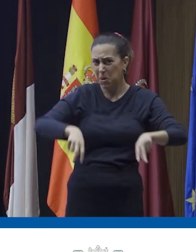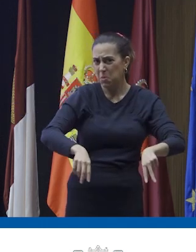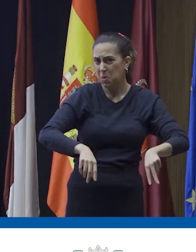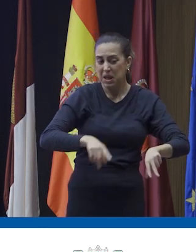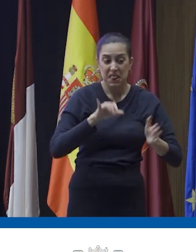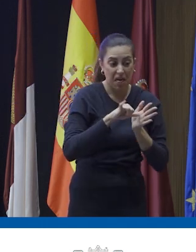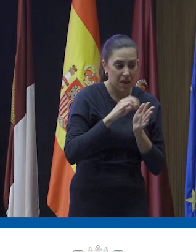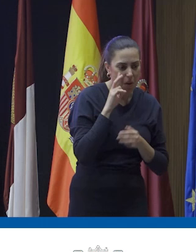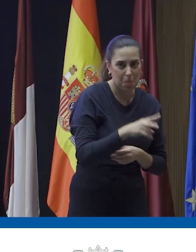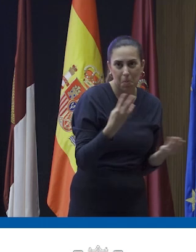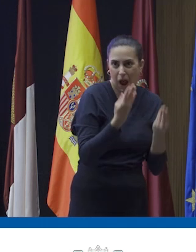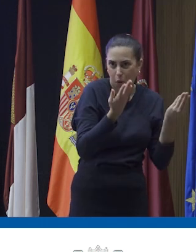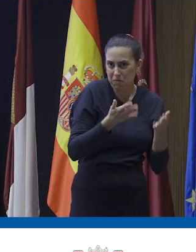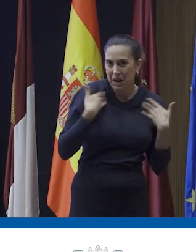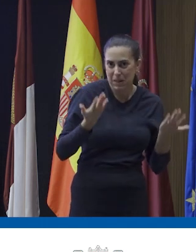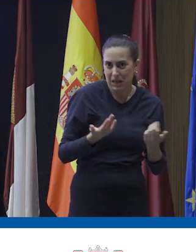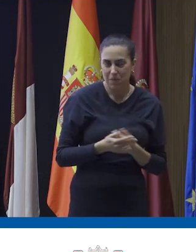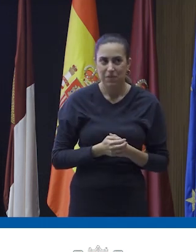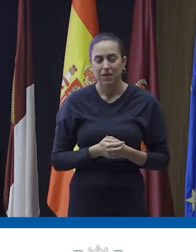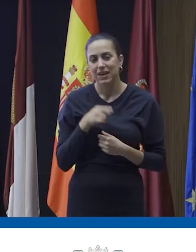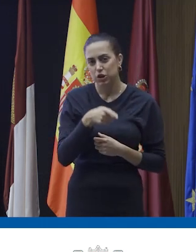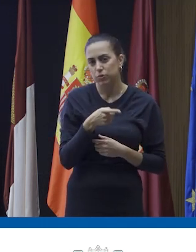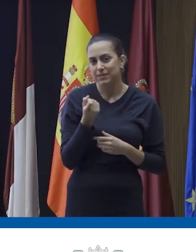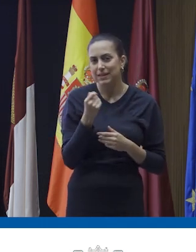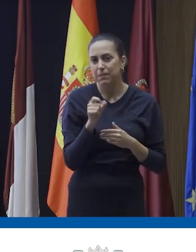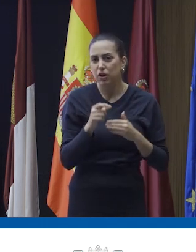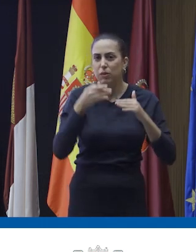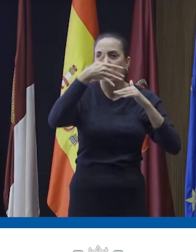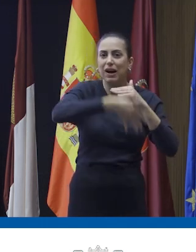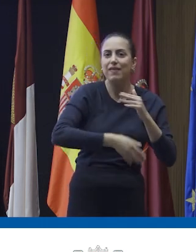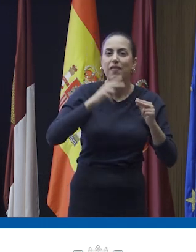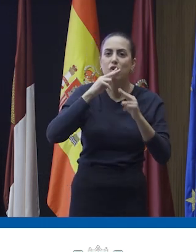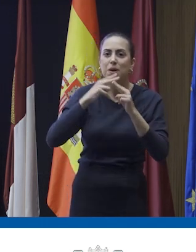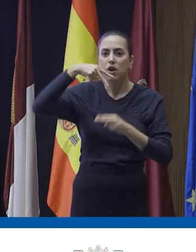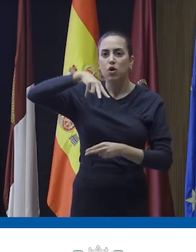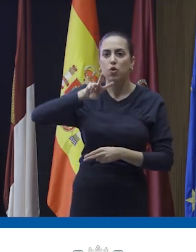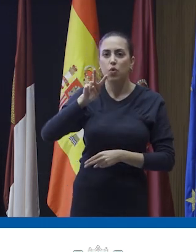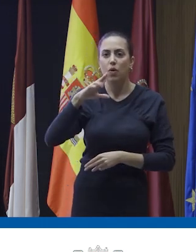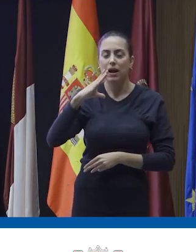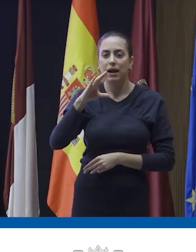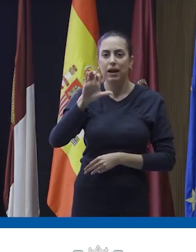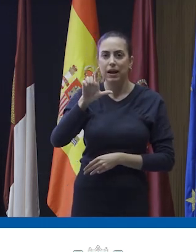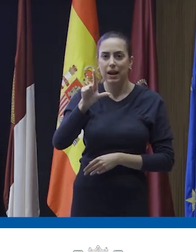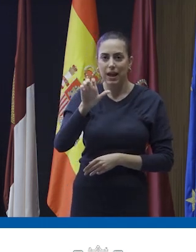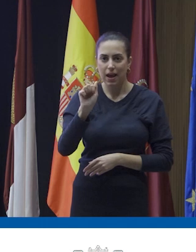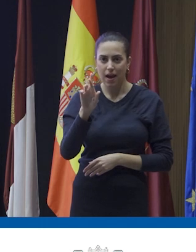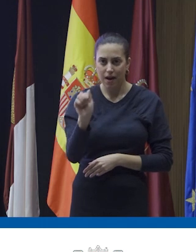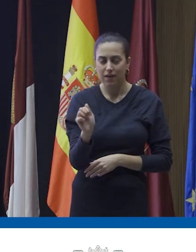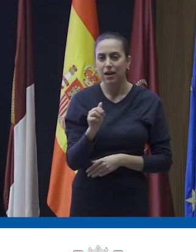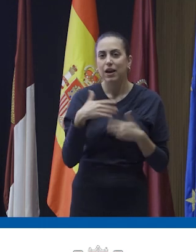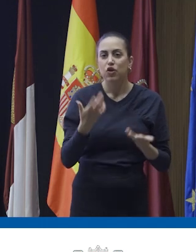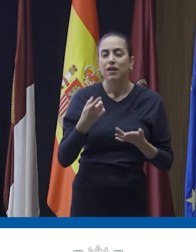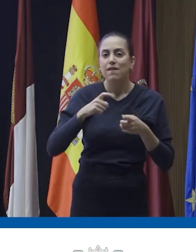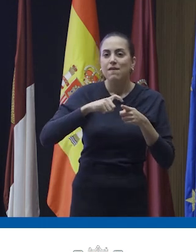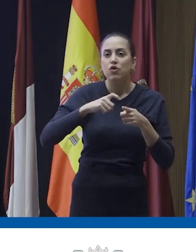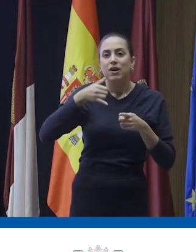cerca, ¿vale? Que es, bueno, que es típico de las cataratas nucleares. Entonces, ¿cuáles son los factores de riesgo de las cataratas